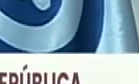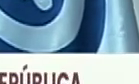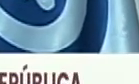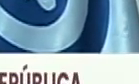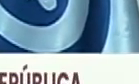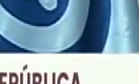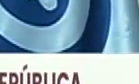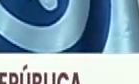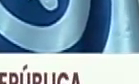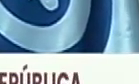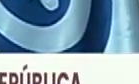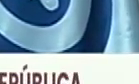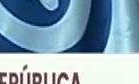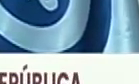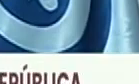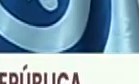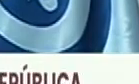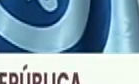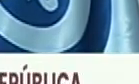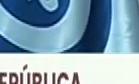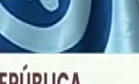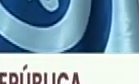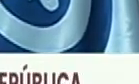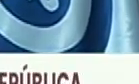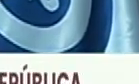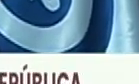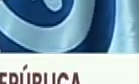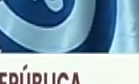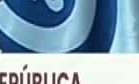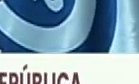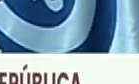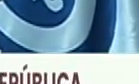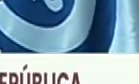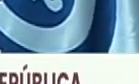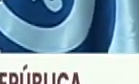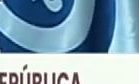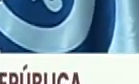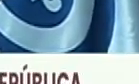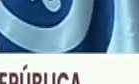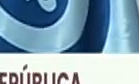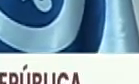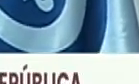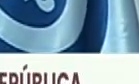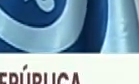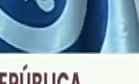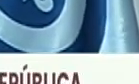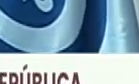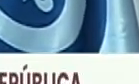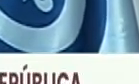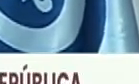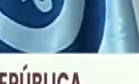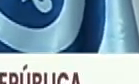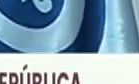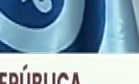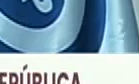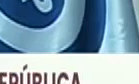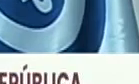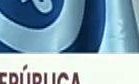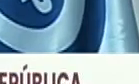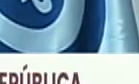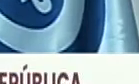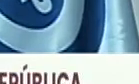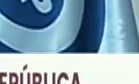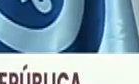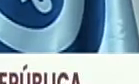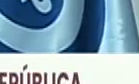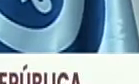vez desinteresada o malintencionada, silencian estas actividades en pro de la justicia y de los